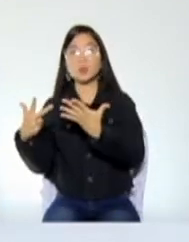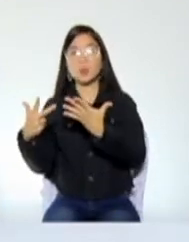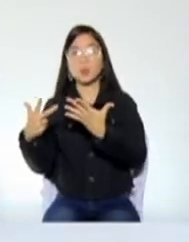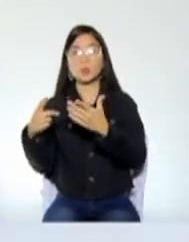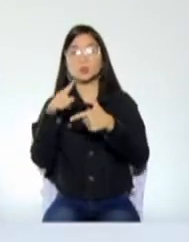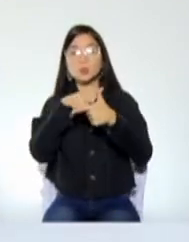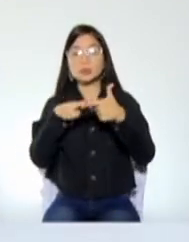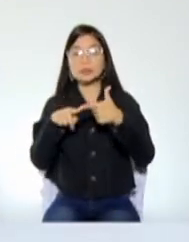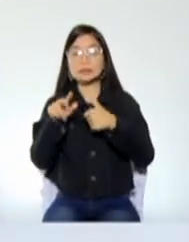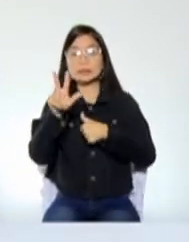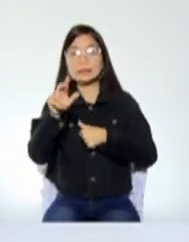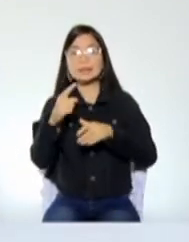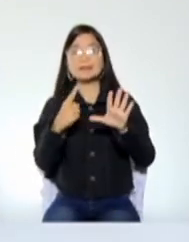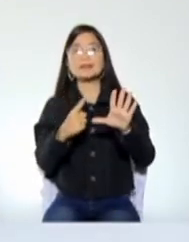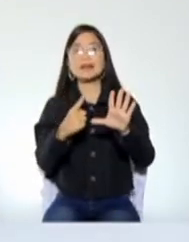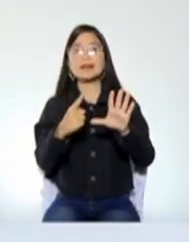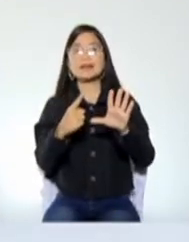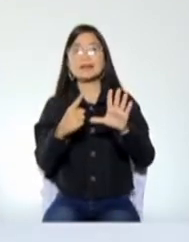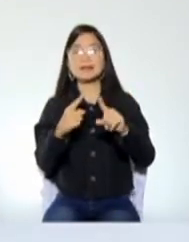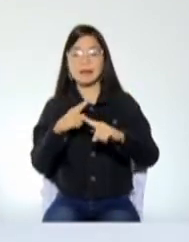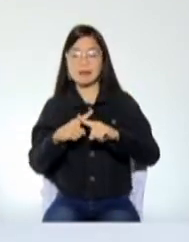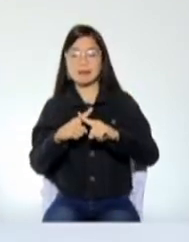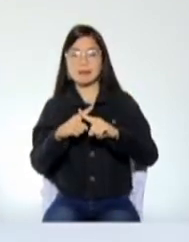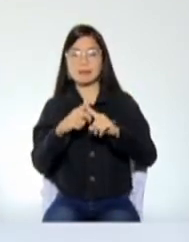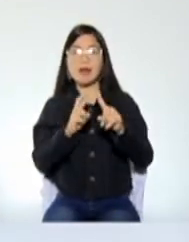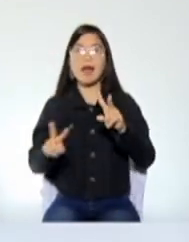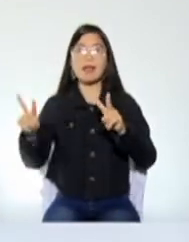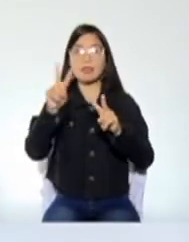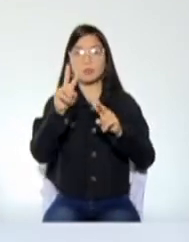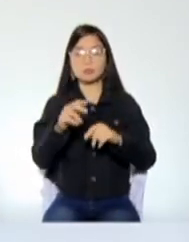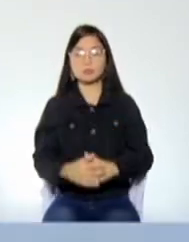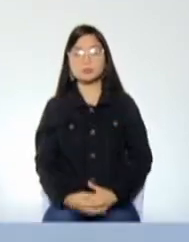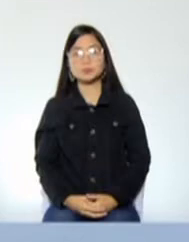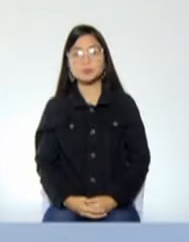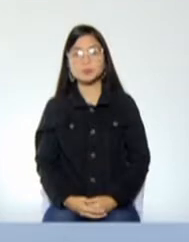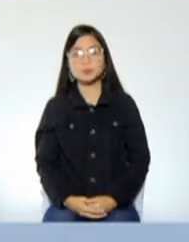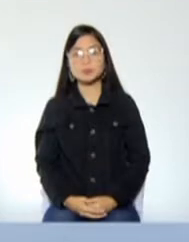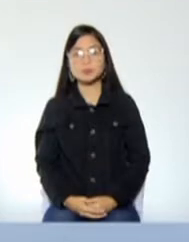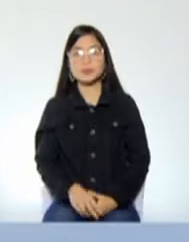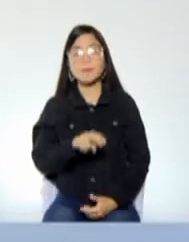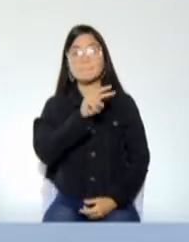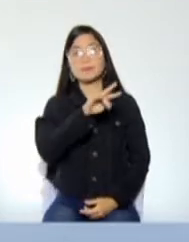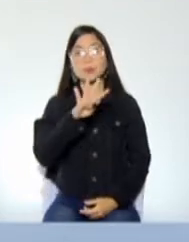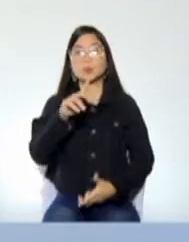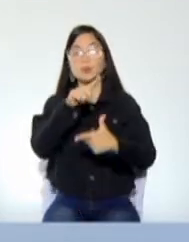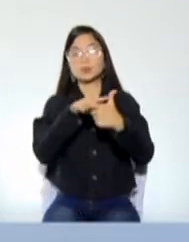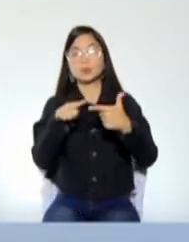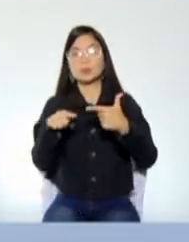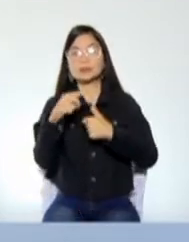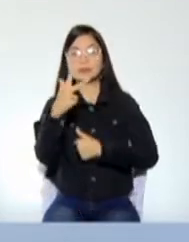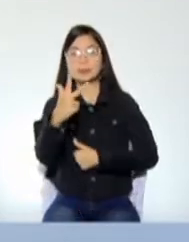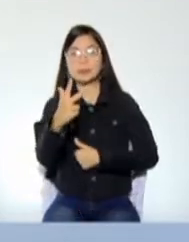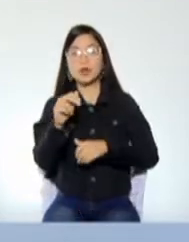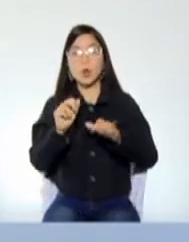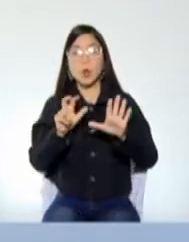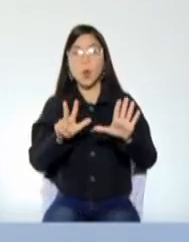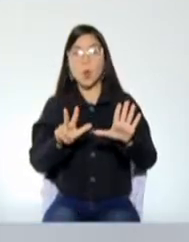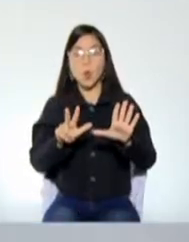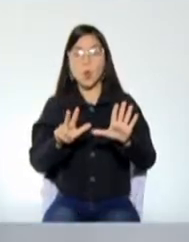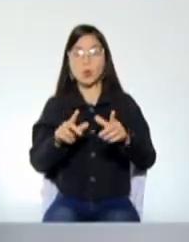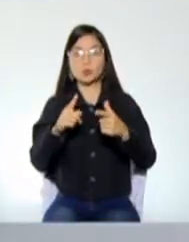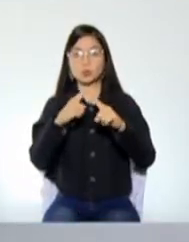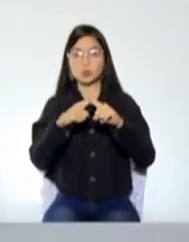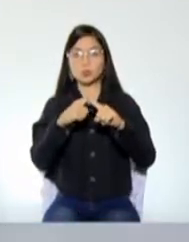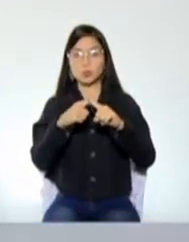6x a la 2, más al dividir 24 entre 3 me quedaría 8x y